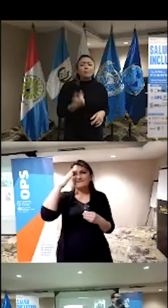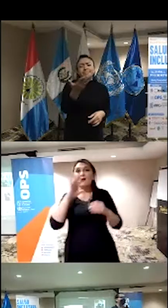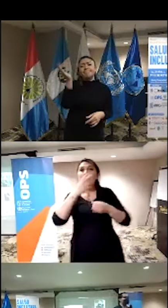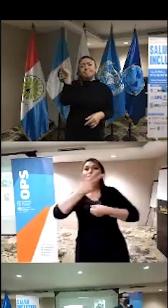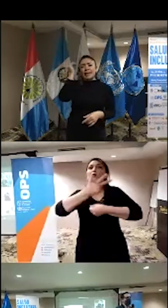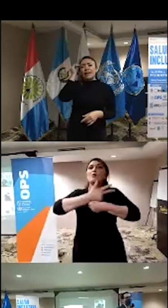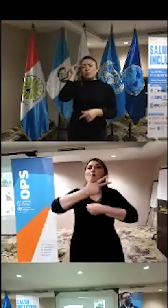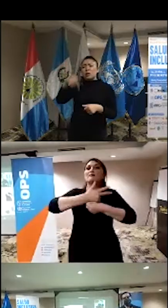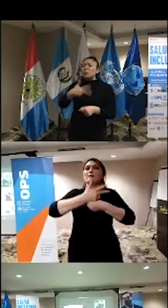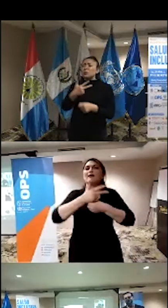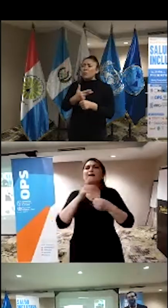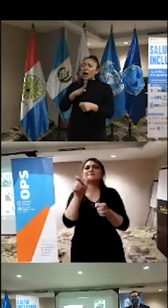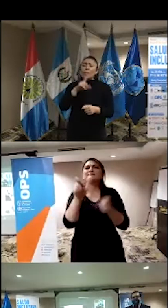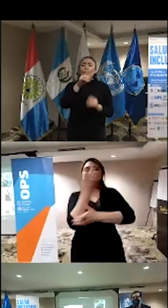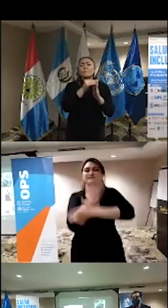Guatemala hay